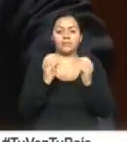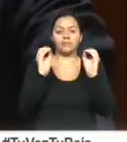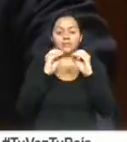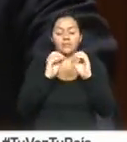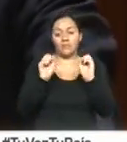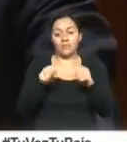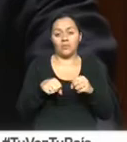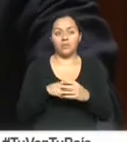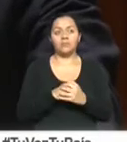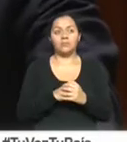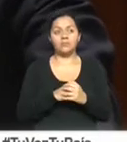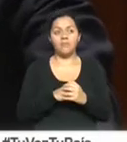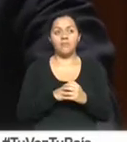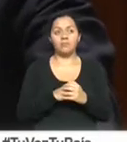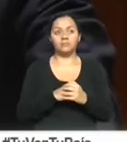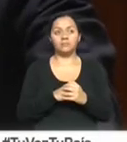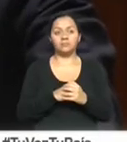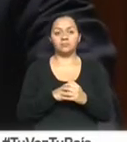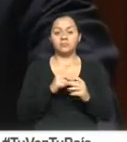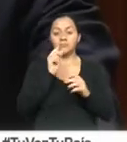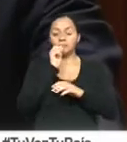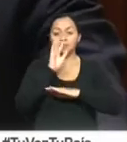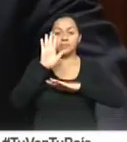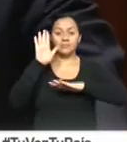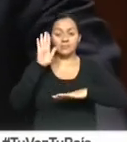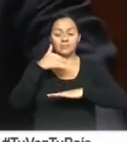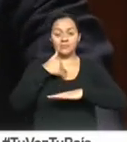hacer, donde bajo juramento